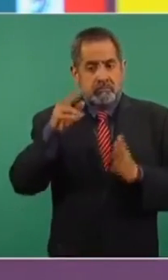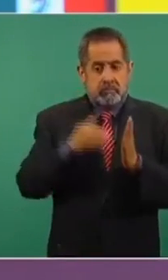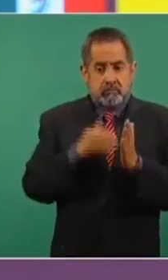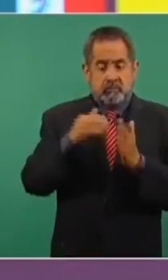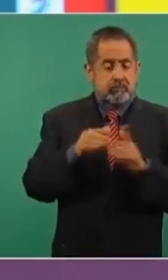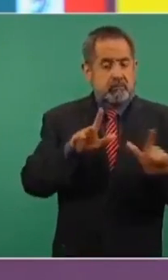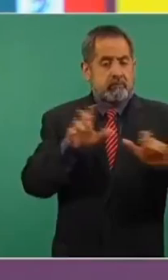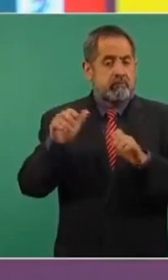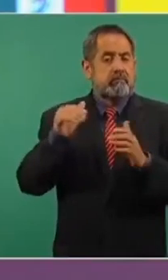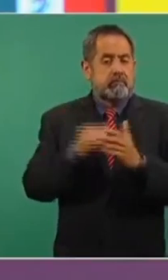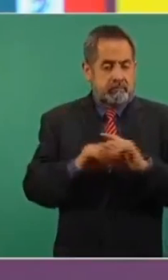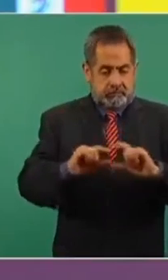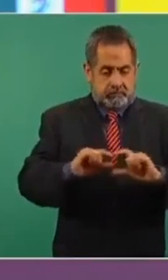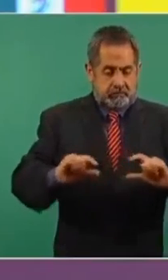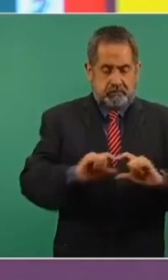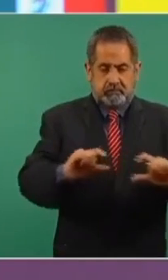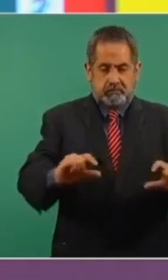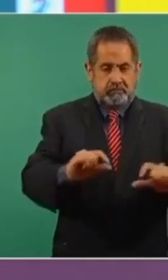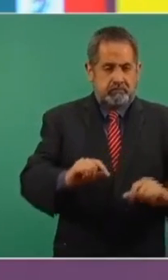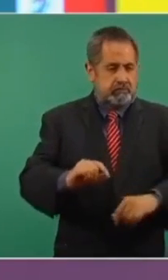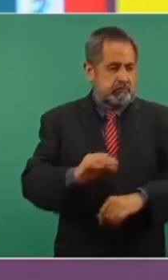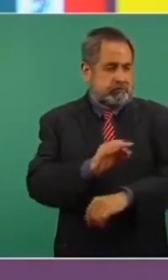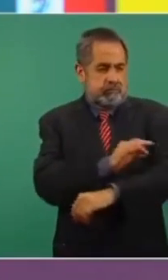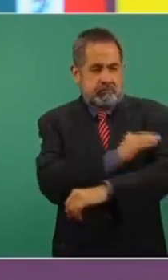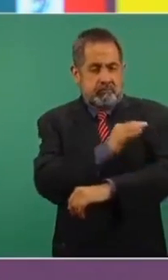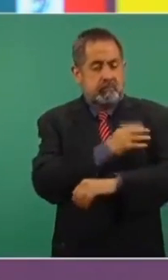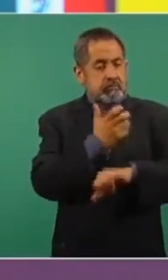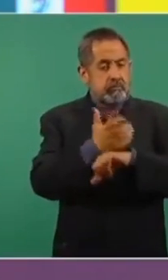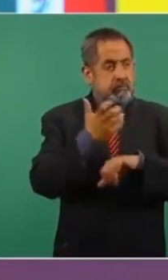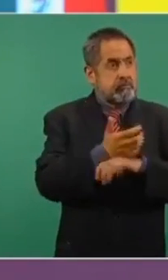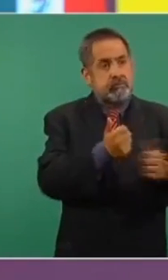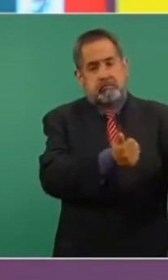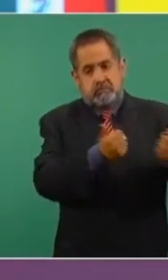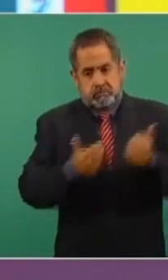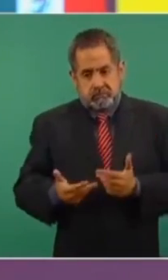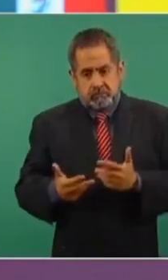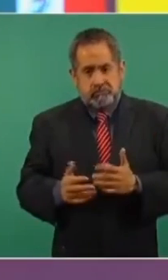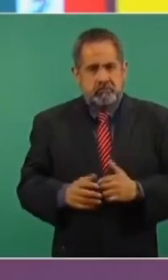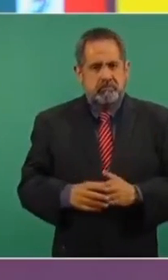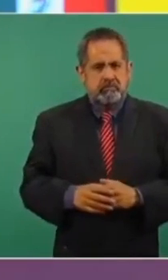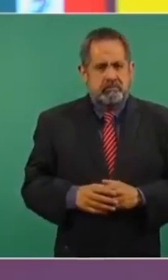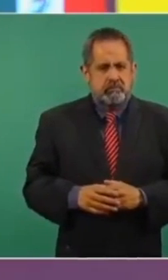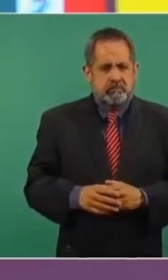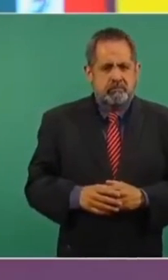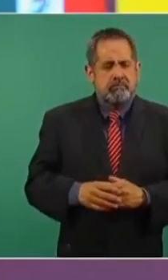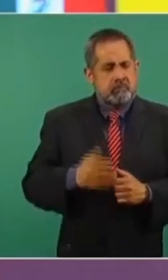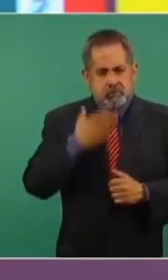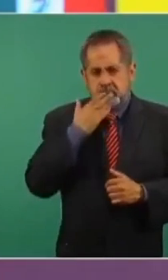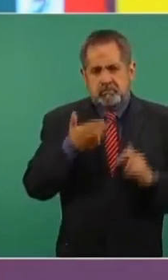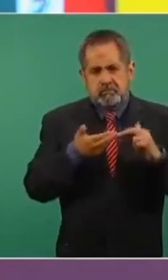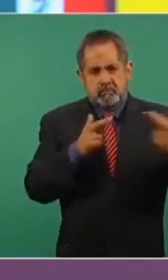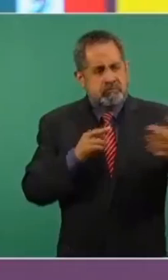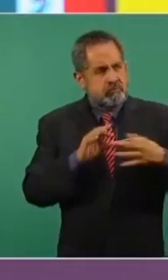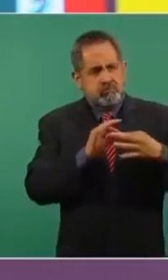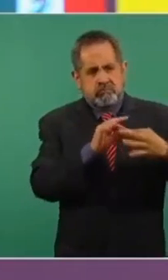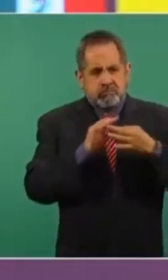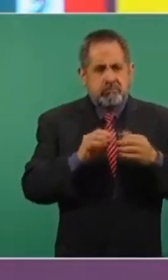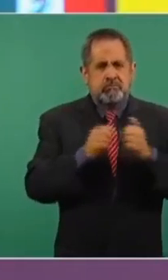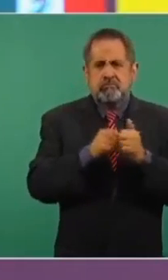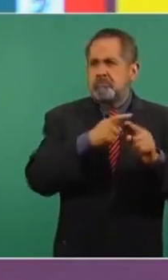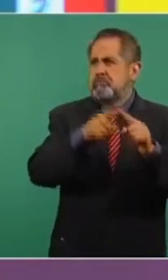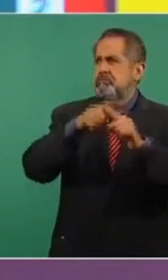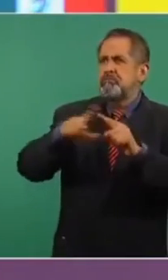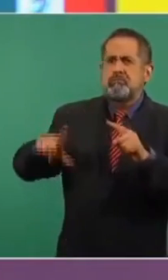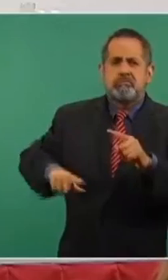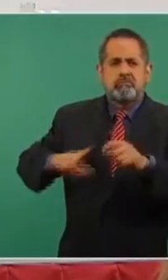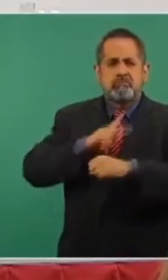2.700.000 dosis de Estados Unidos. tenemos buenas relaciones con los gobiernos